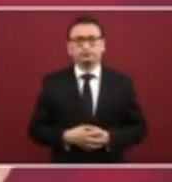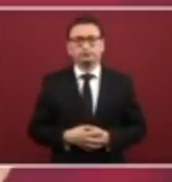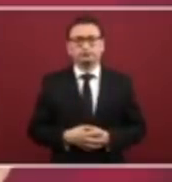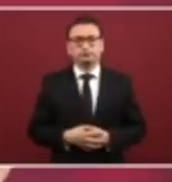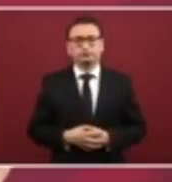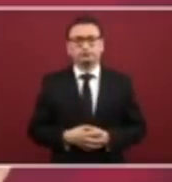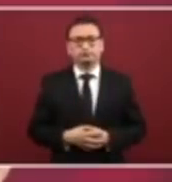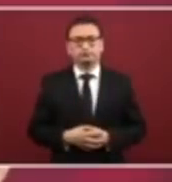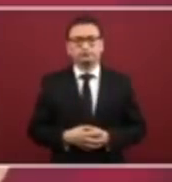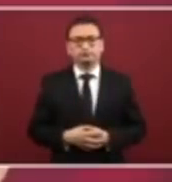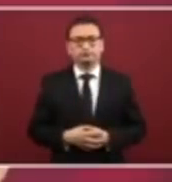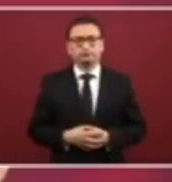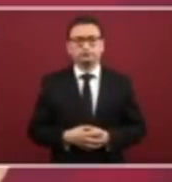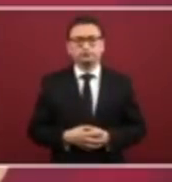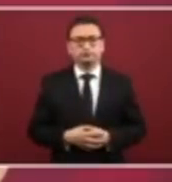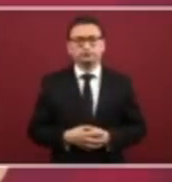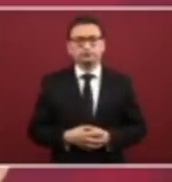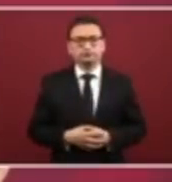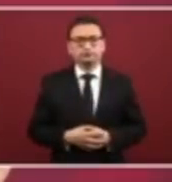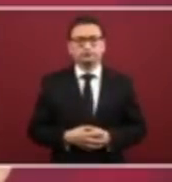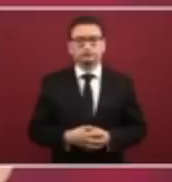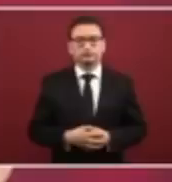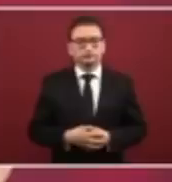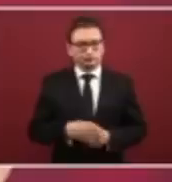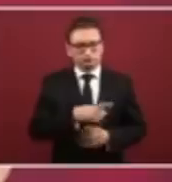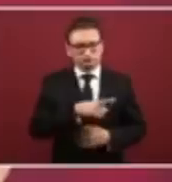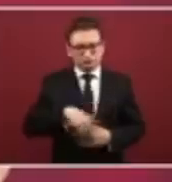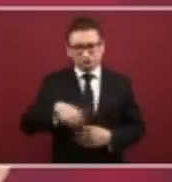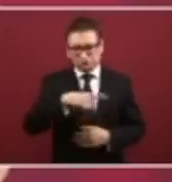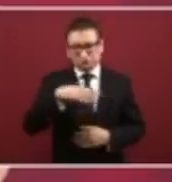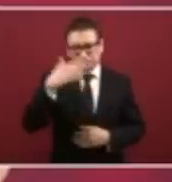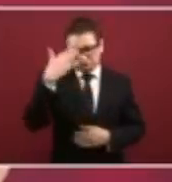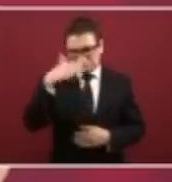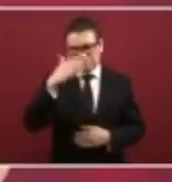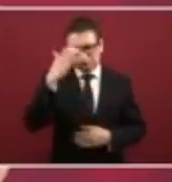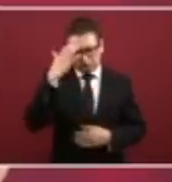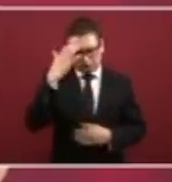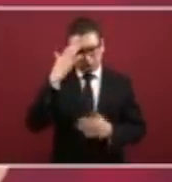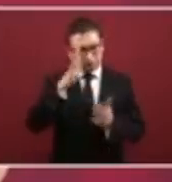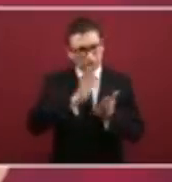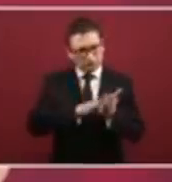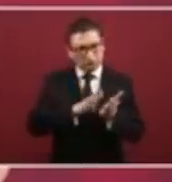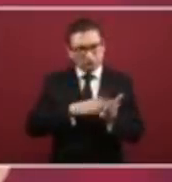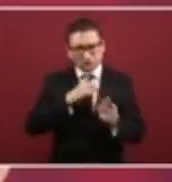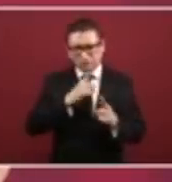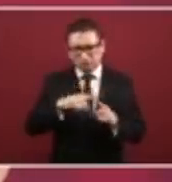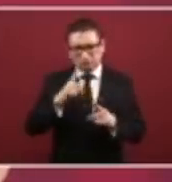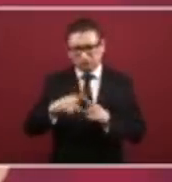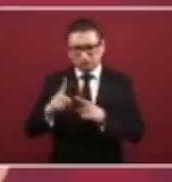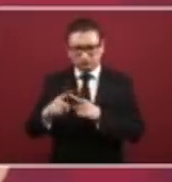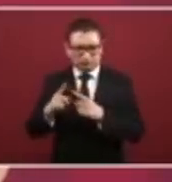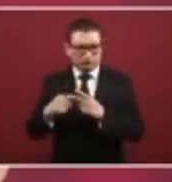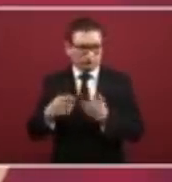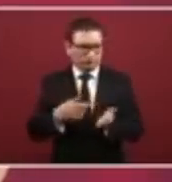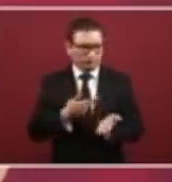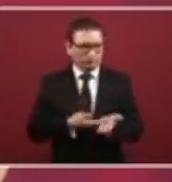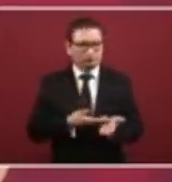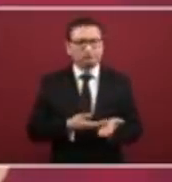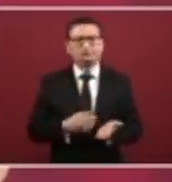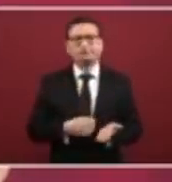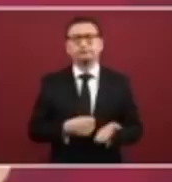después de que ya conozcan ustedes los documentos que están